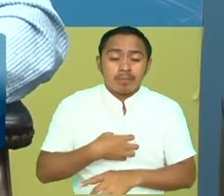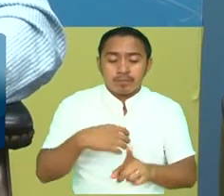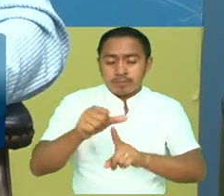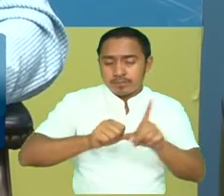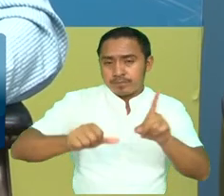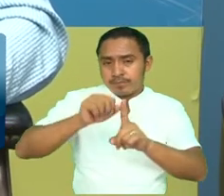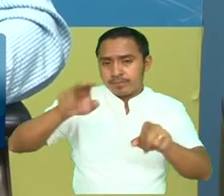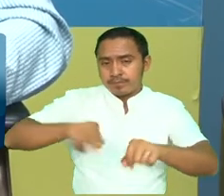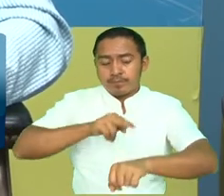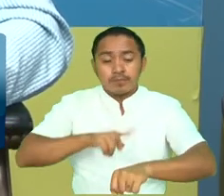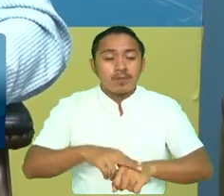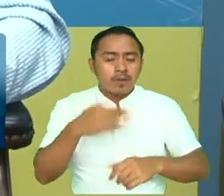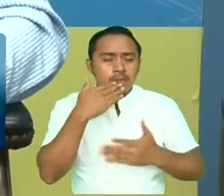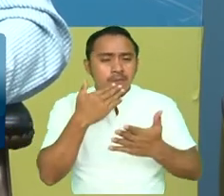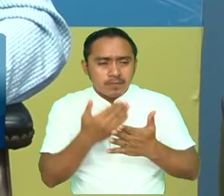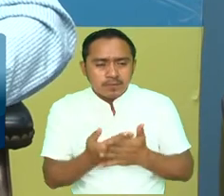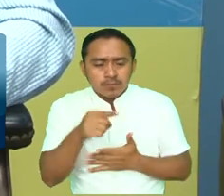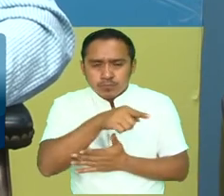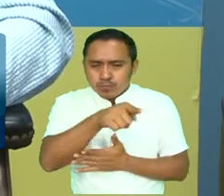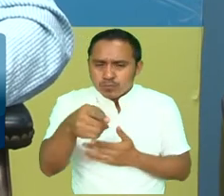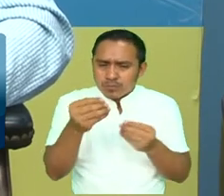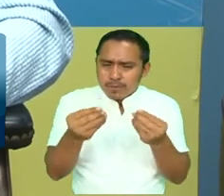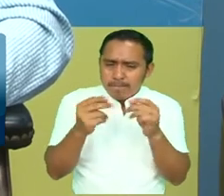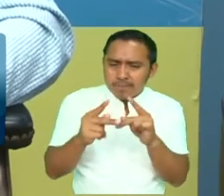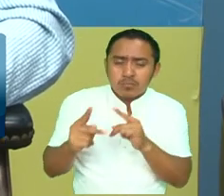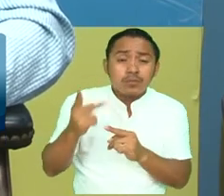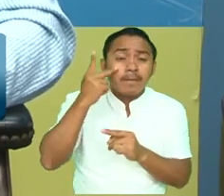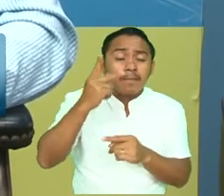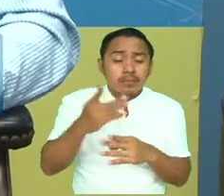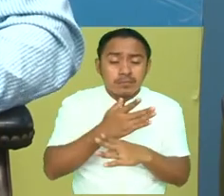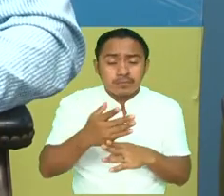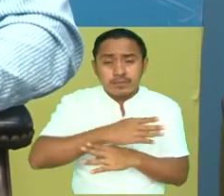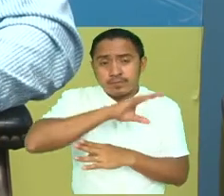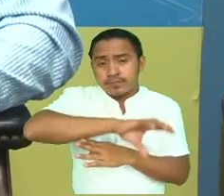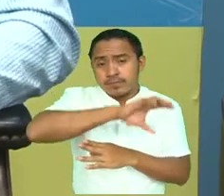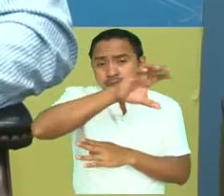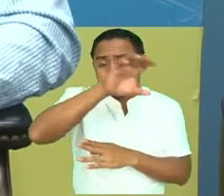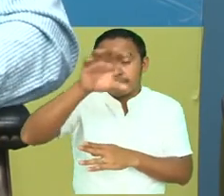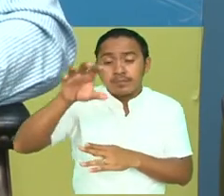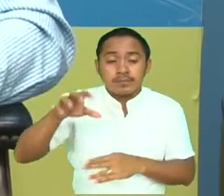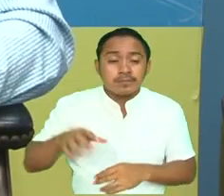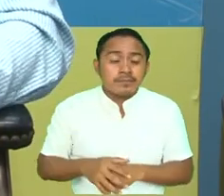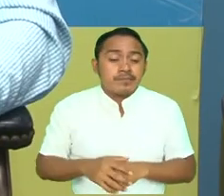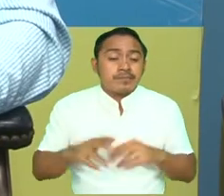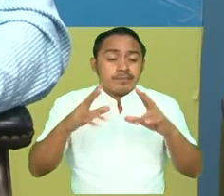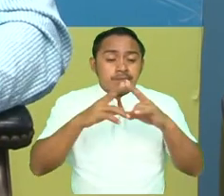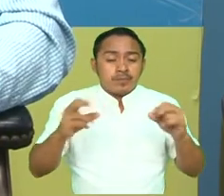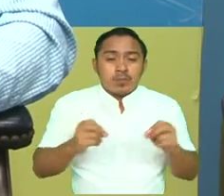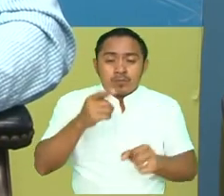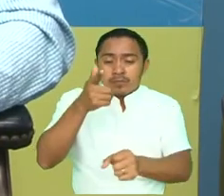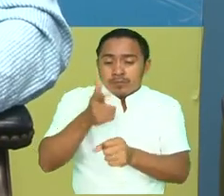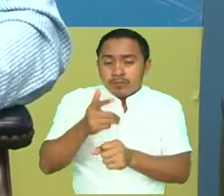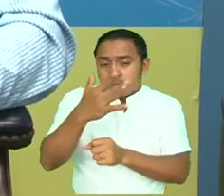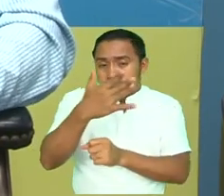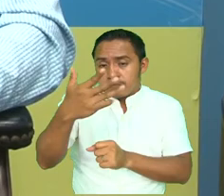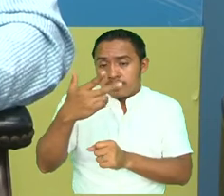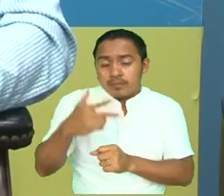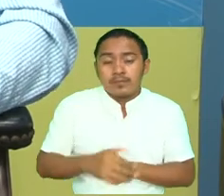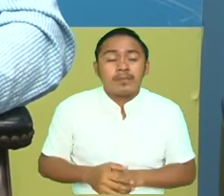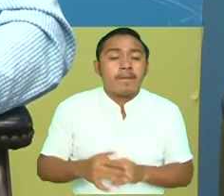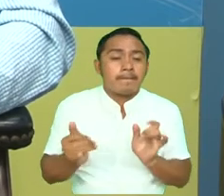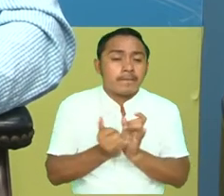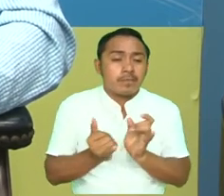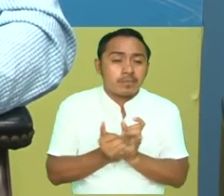Asamblea Nacional. Gracias a la vasta audiencia que nos sintoniza en los departamentos del país a través de la señal del 98.